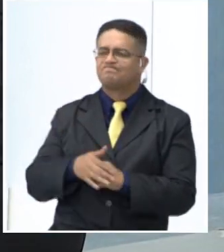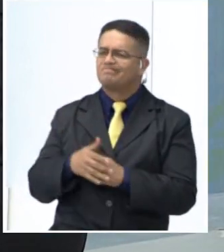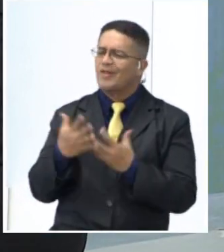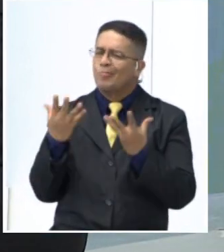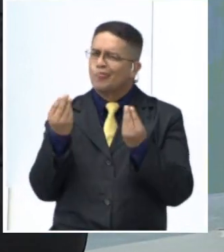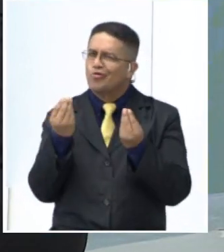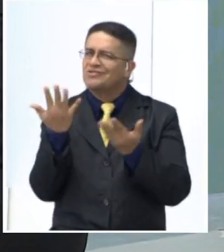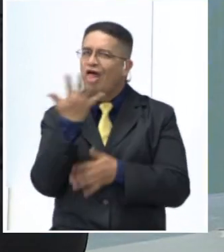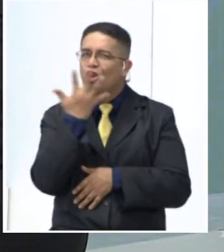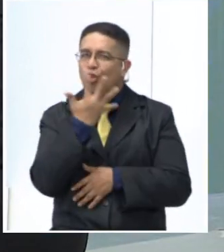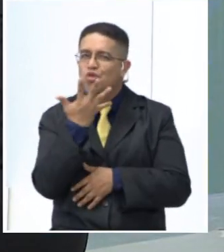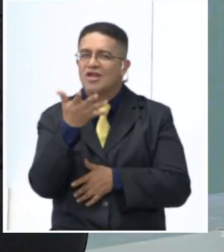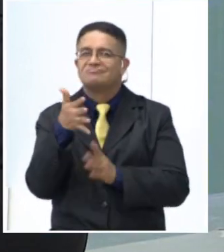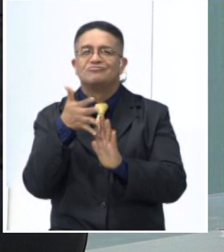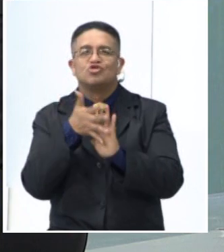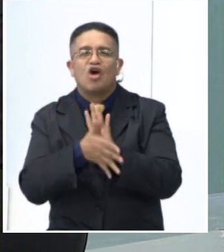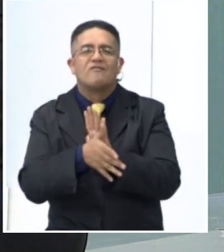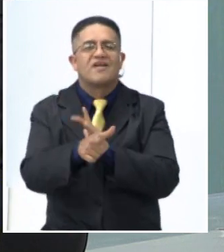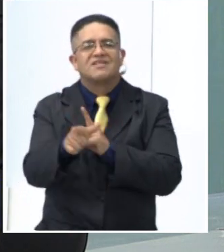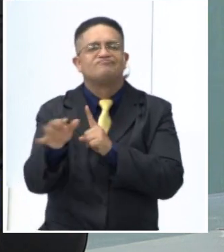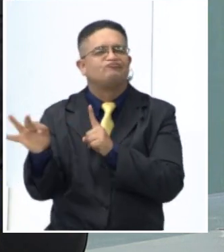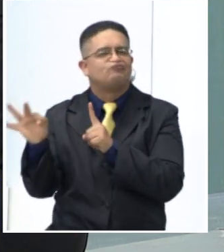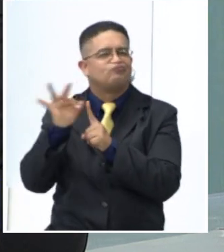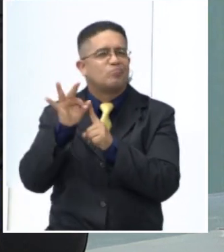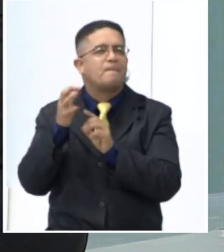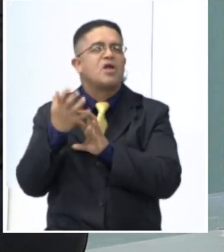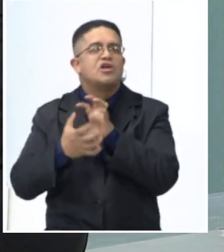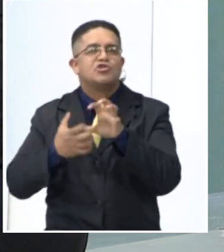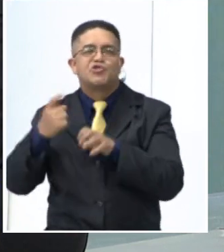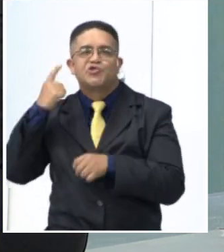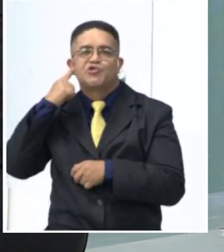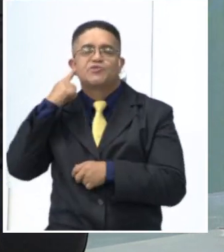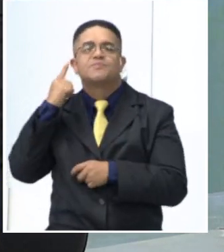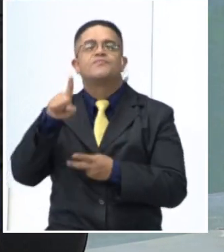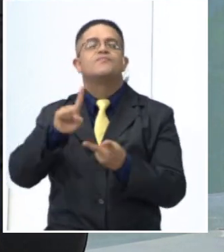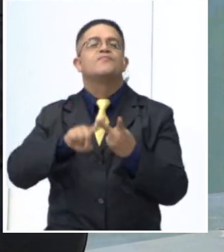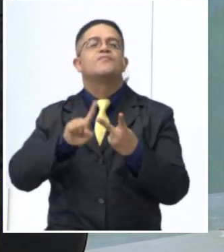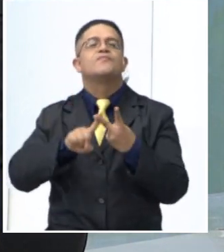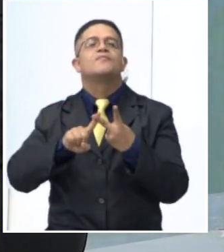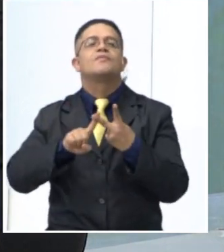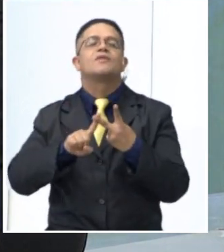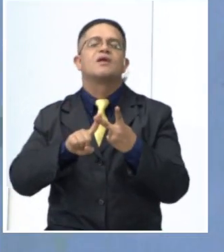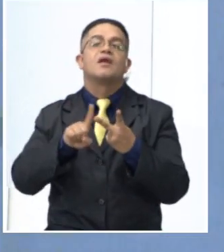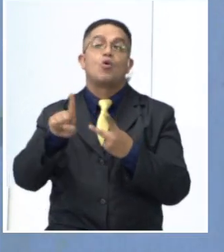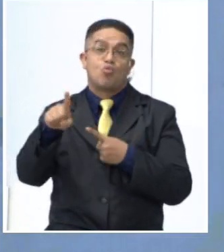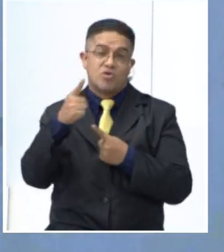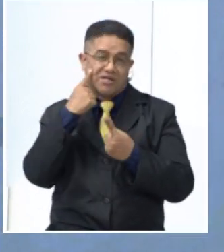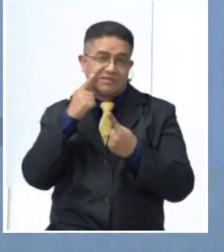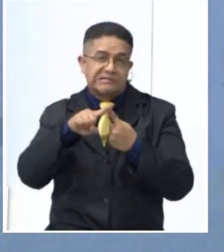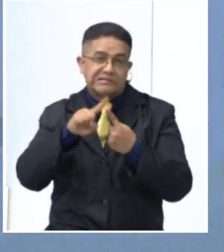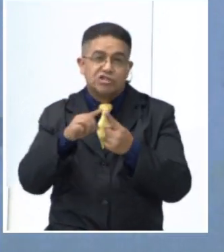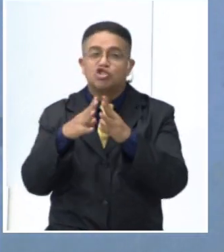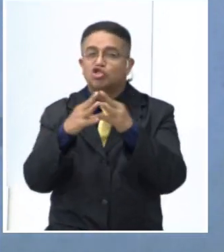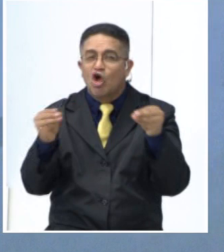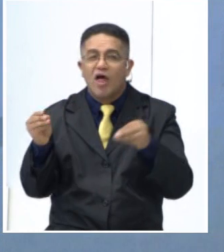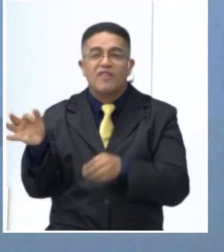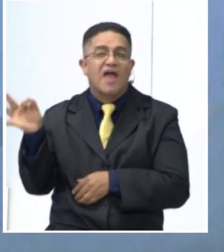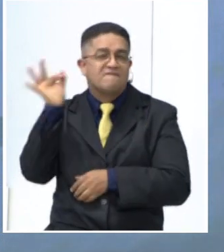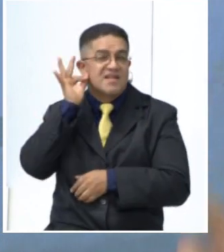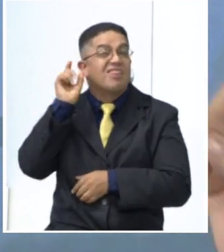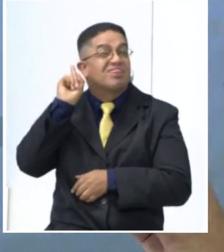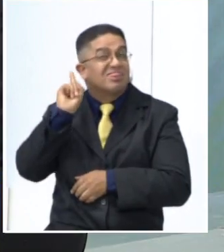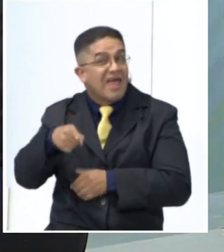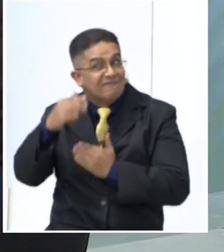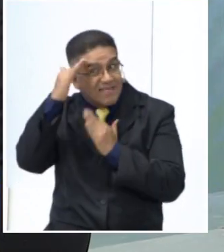las dudas que surgen en relación a las infecciones de oído, ¿no? Y una de las más frecuentes precisamente es si toda infección de oído debe ser tratada